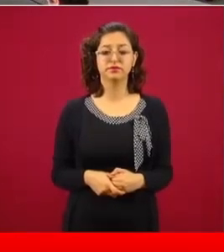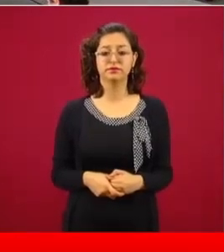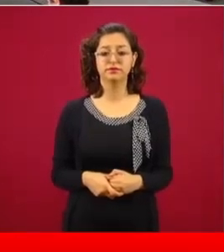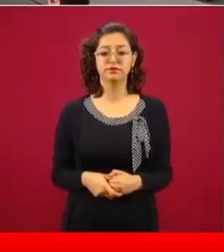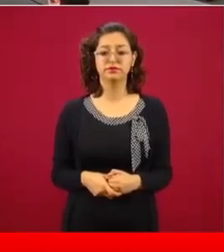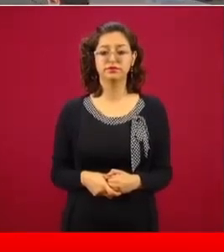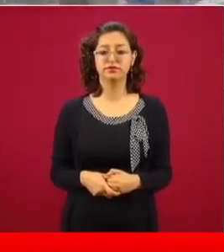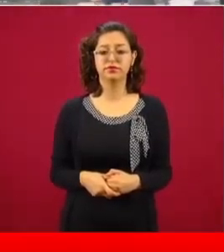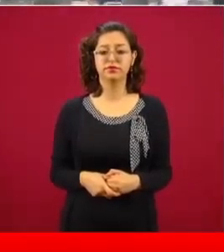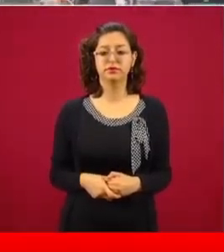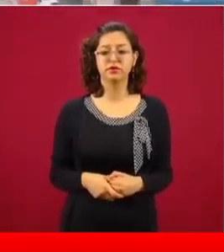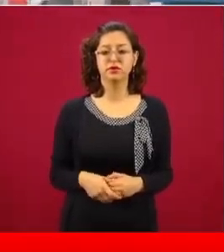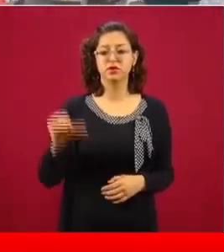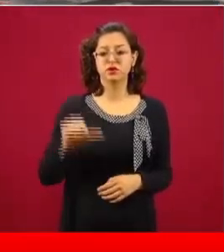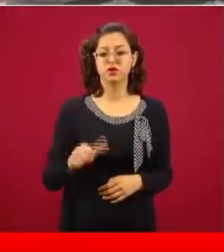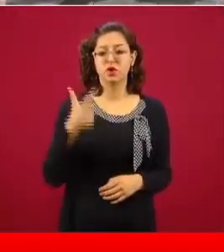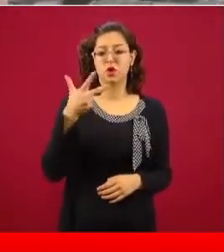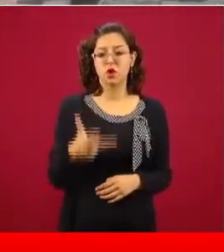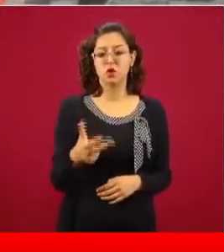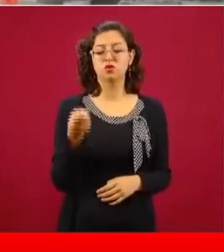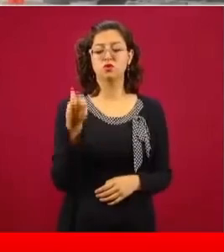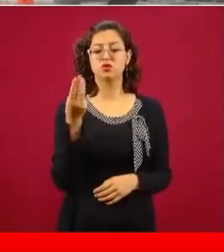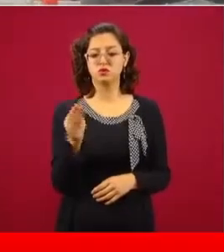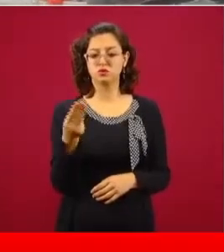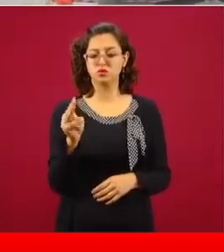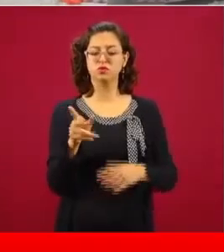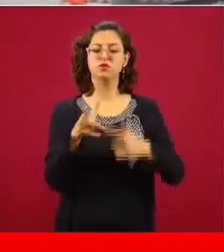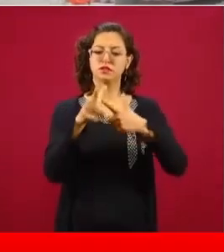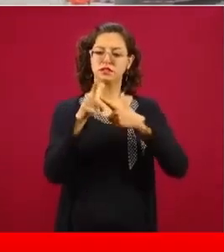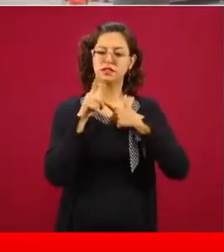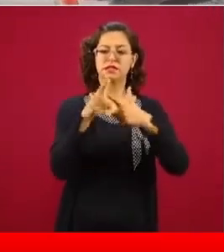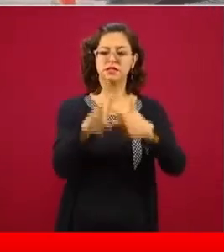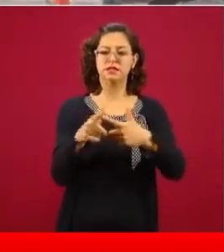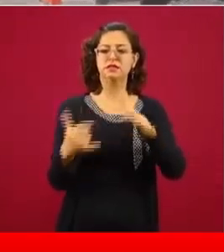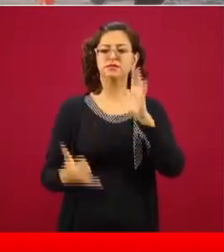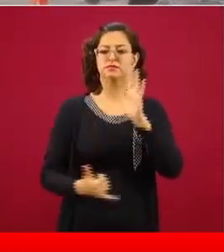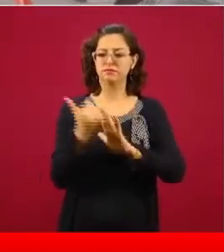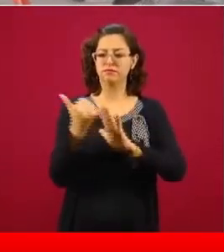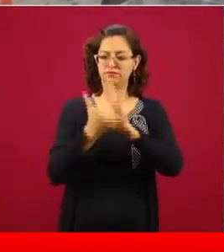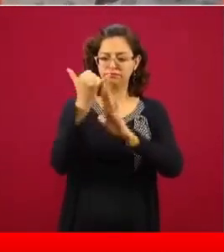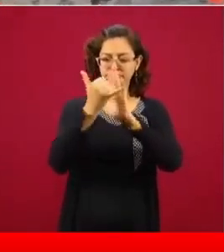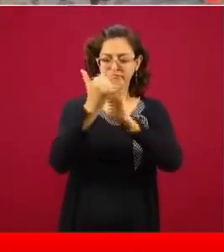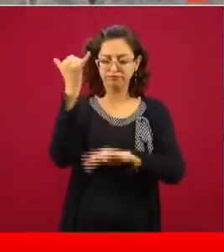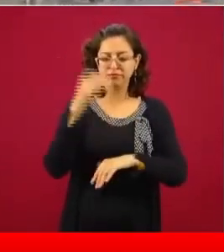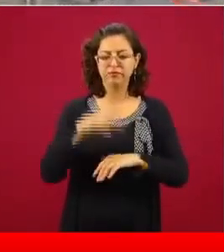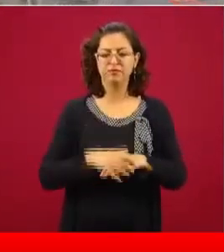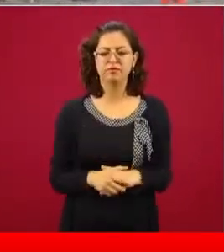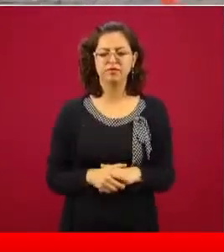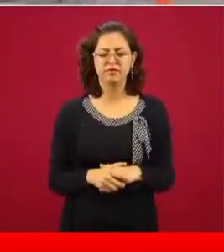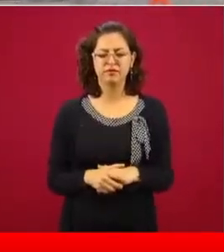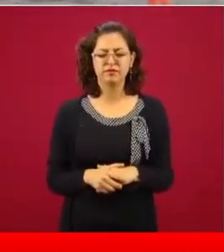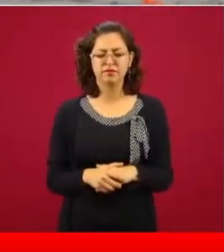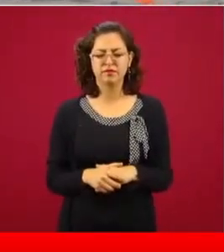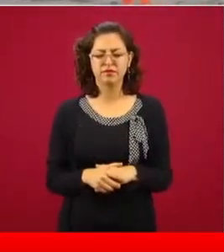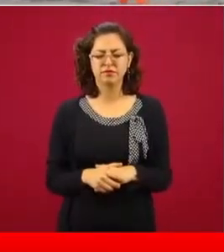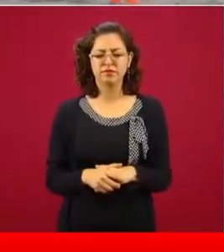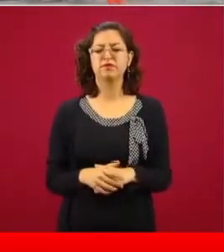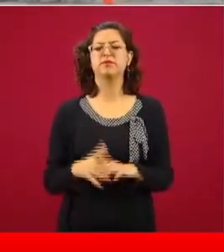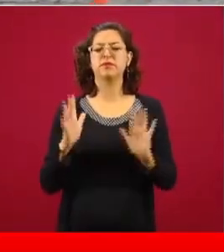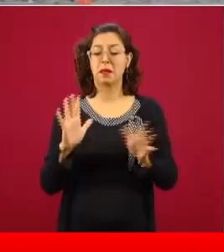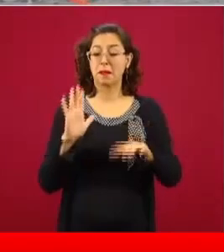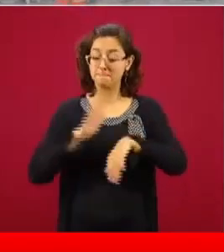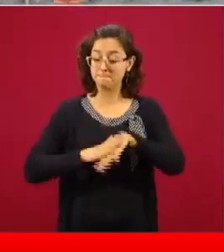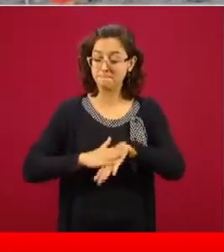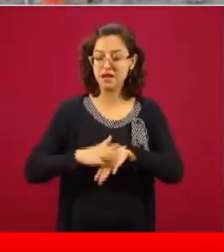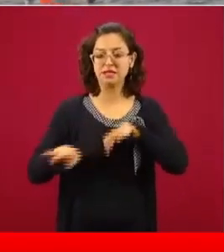Hoy es 8 de mayo. Seguimos con la construcción masiva de pilas. Se ha multiplicado el trabajo en la